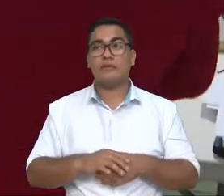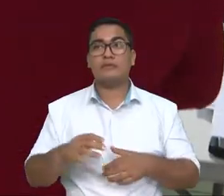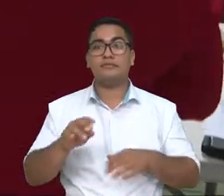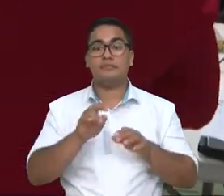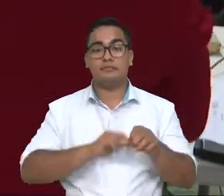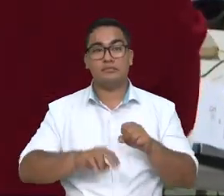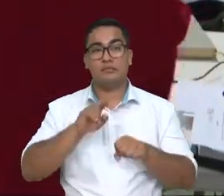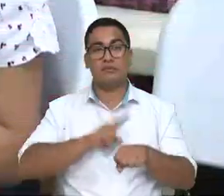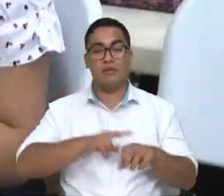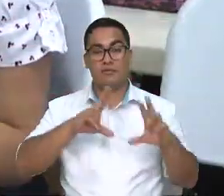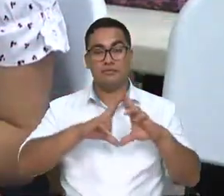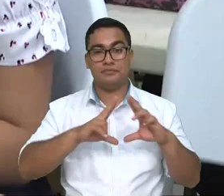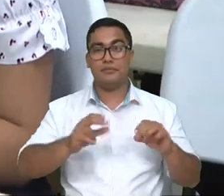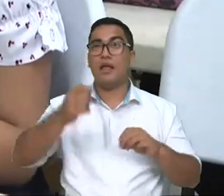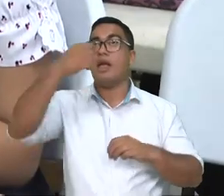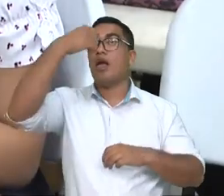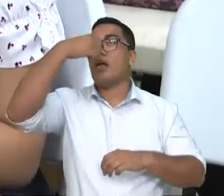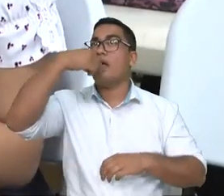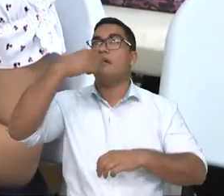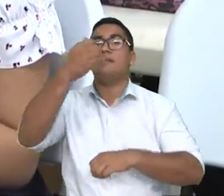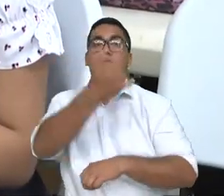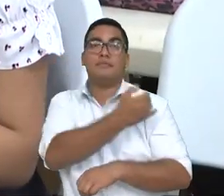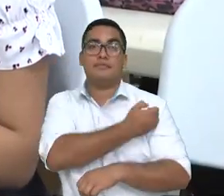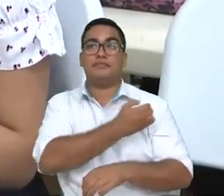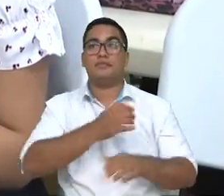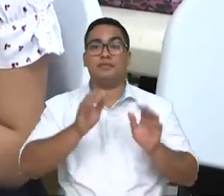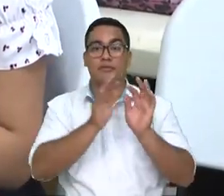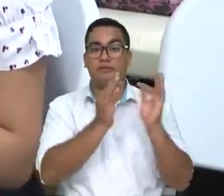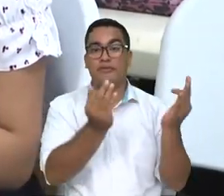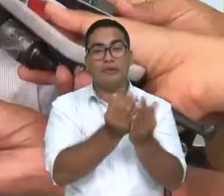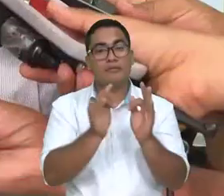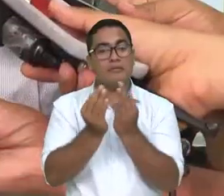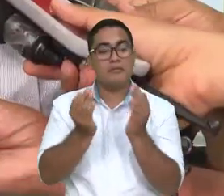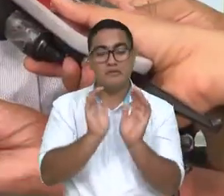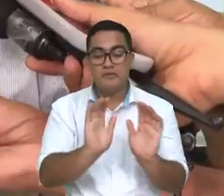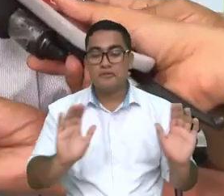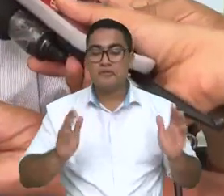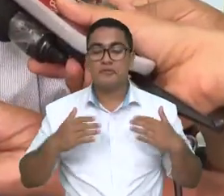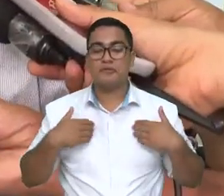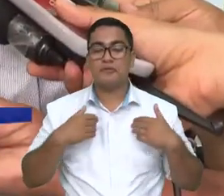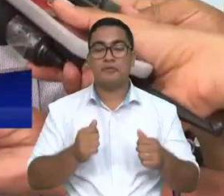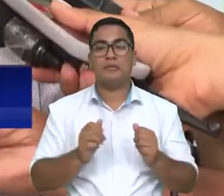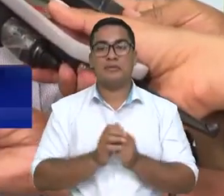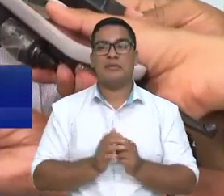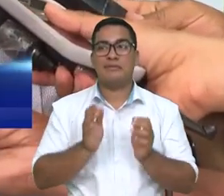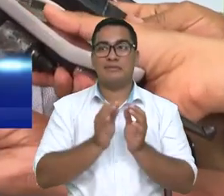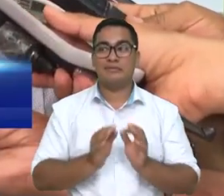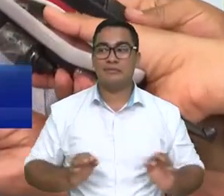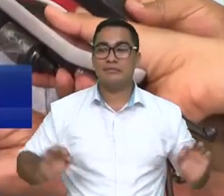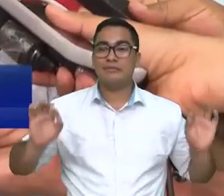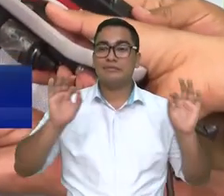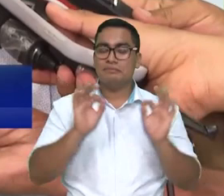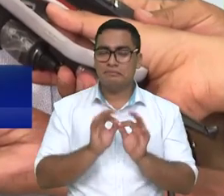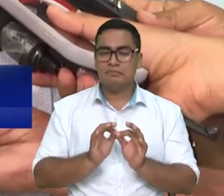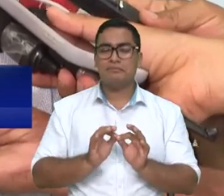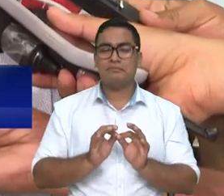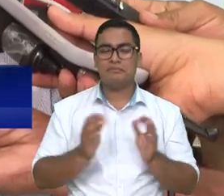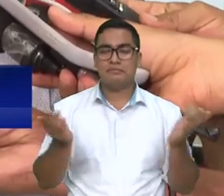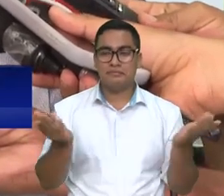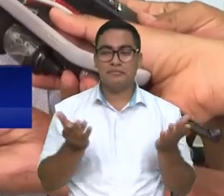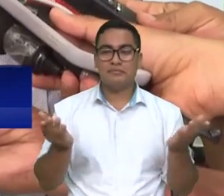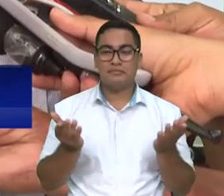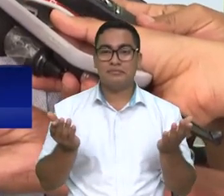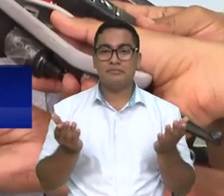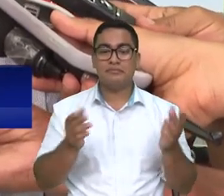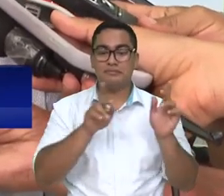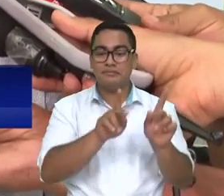nacionales de vacunación contribuyen en la formación de familias sanas. La importancia radica en poder tener capacitado a todo el personal